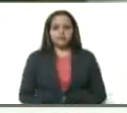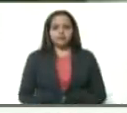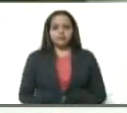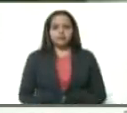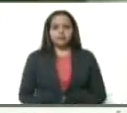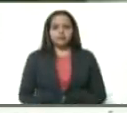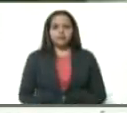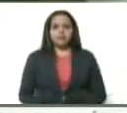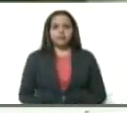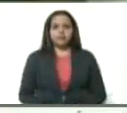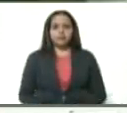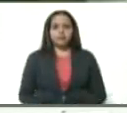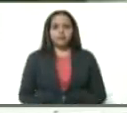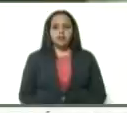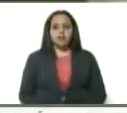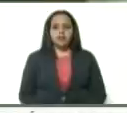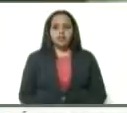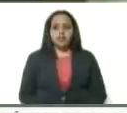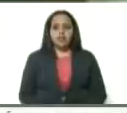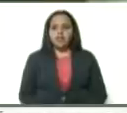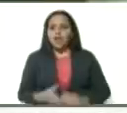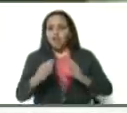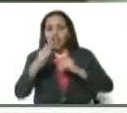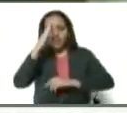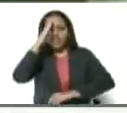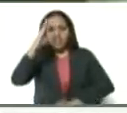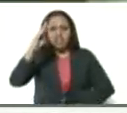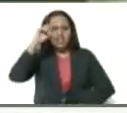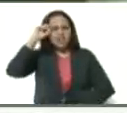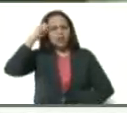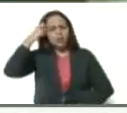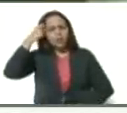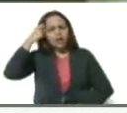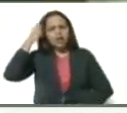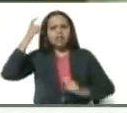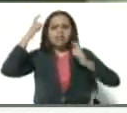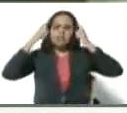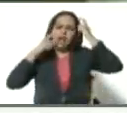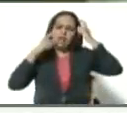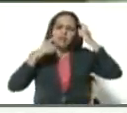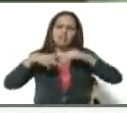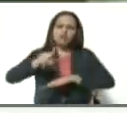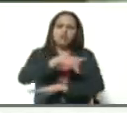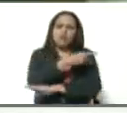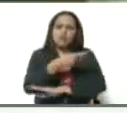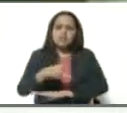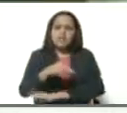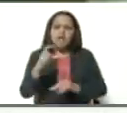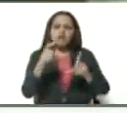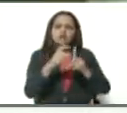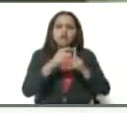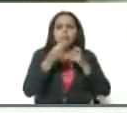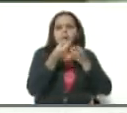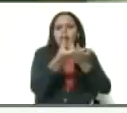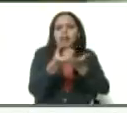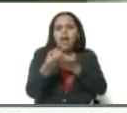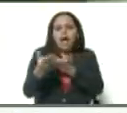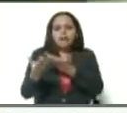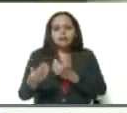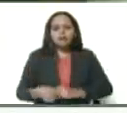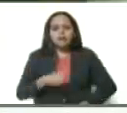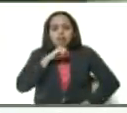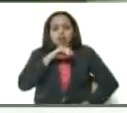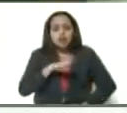Y hablar de Sabaneta, hablar de Barinas, es hablar de sus recuerdos, de su poesía, de su palabra, del